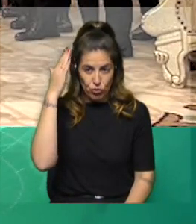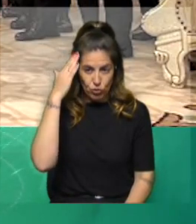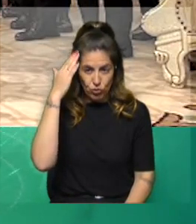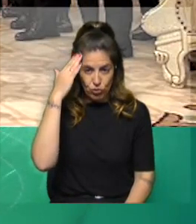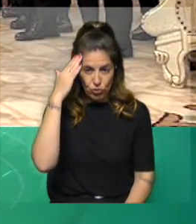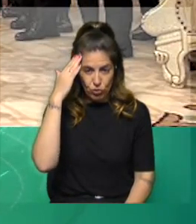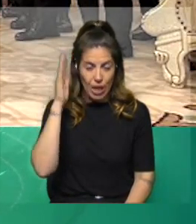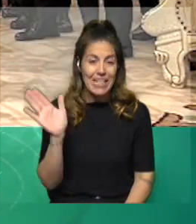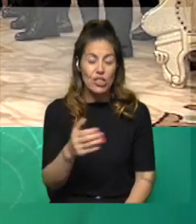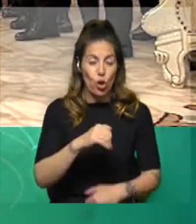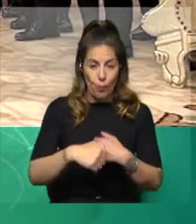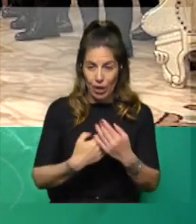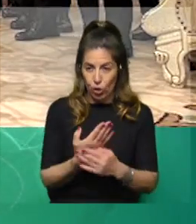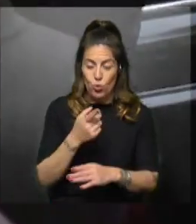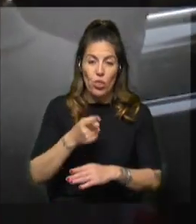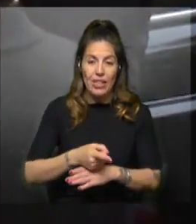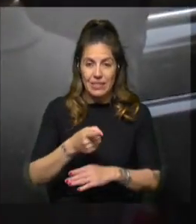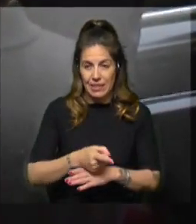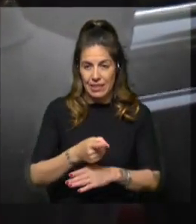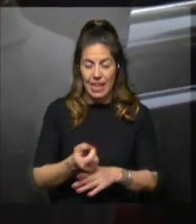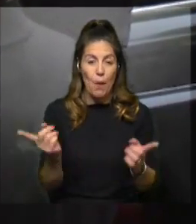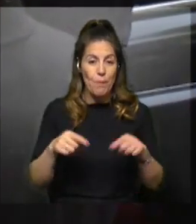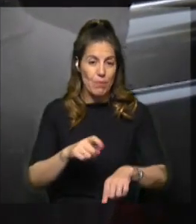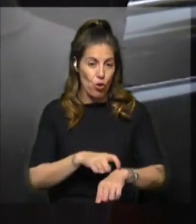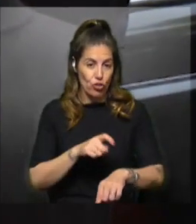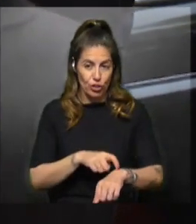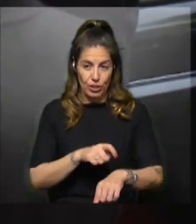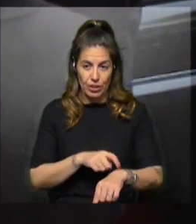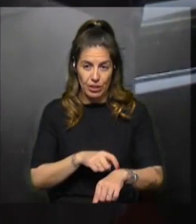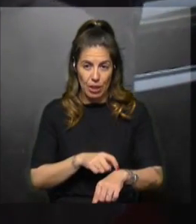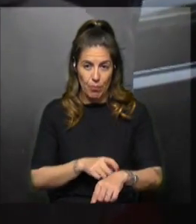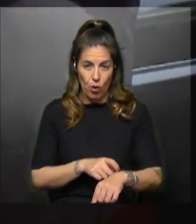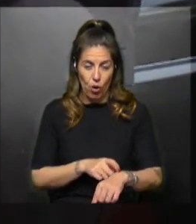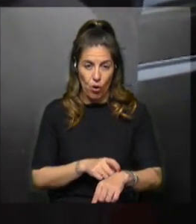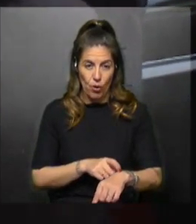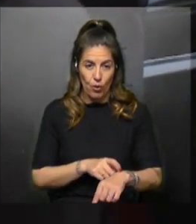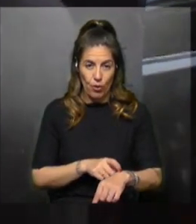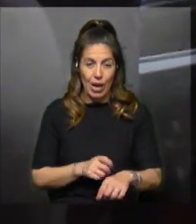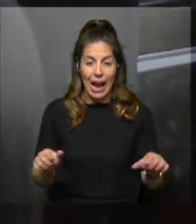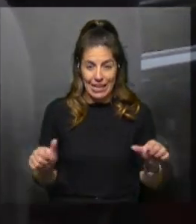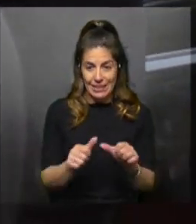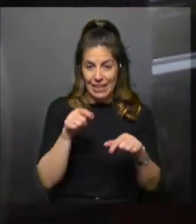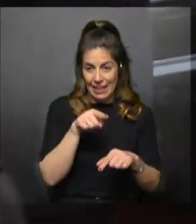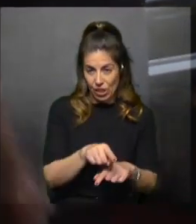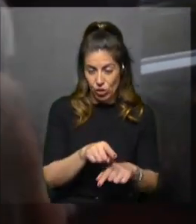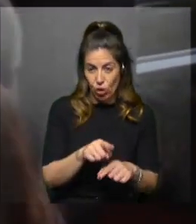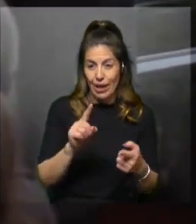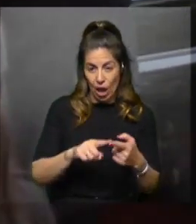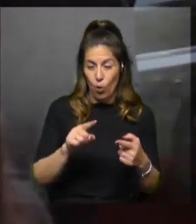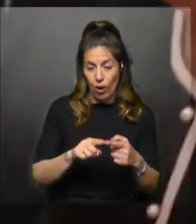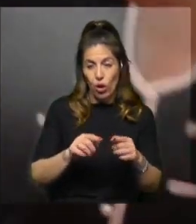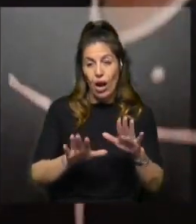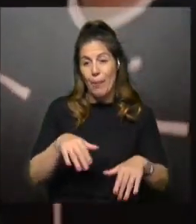si todo el Mercosur decidiera al mismo tiempo embarcarse en esto, sería quizá mucho